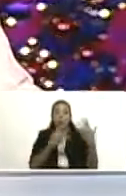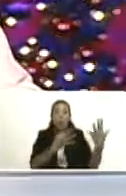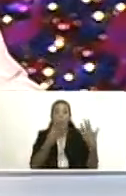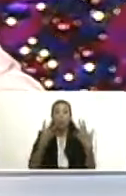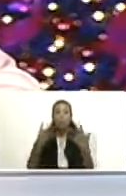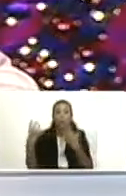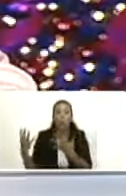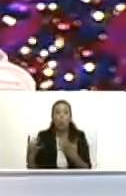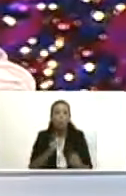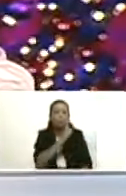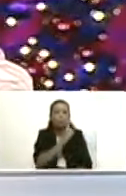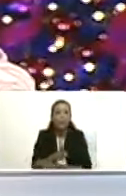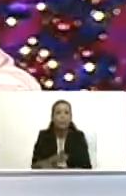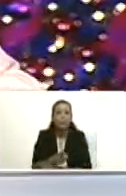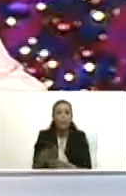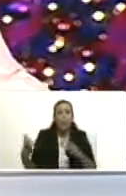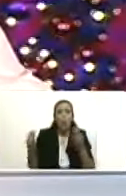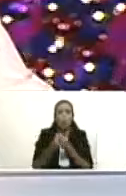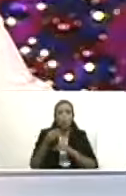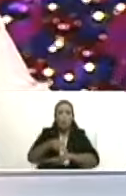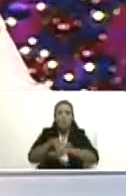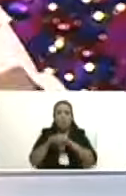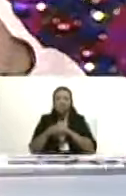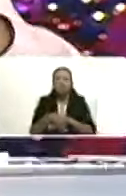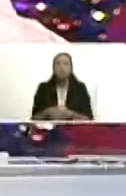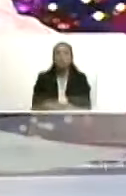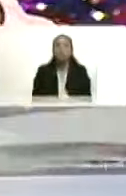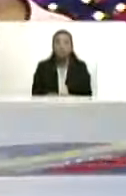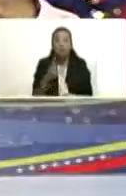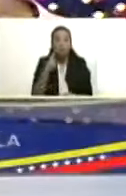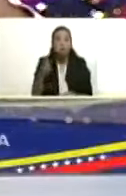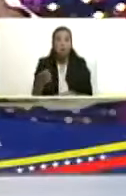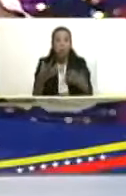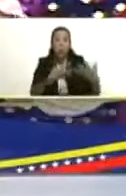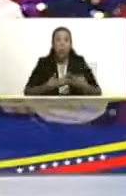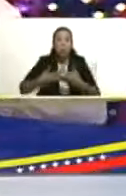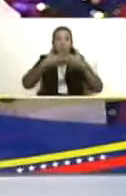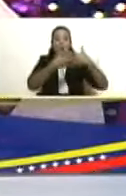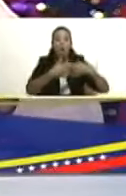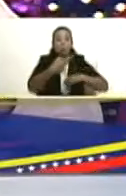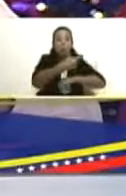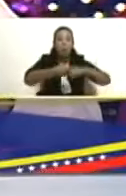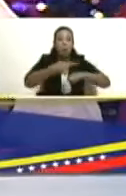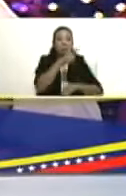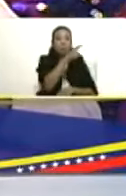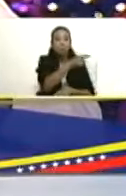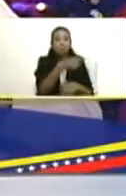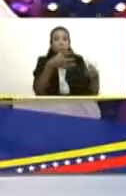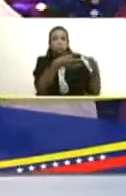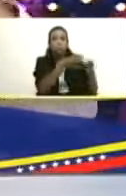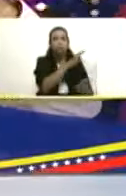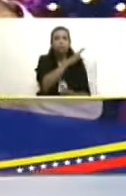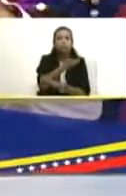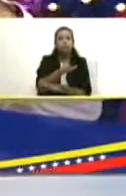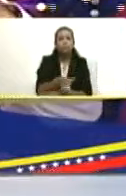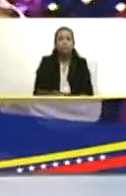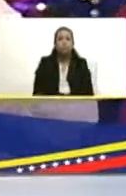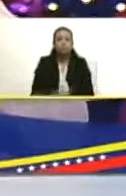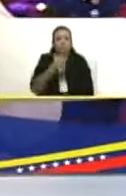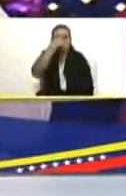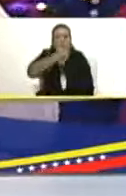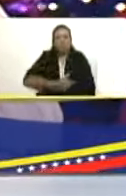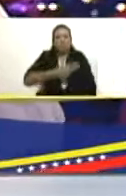ellos impusieron con el imperio británico. Ahí está el gobierno de Estados Unidos, ¿ah?